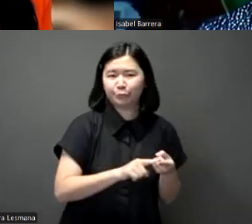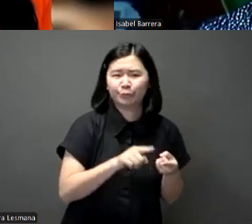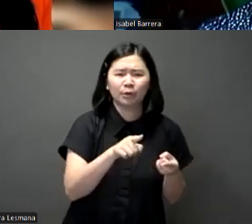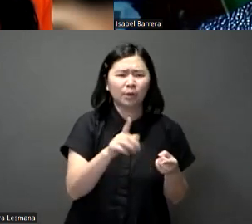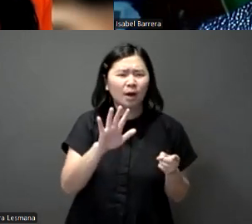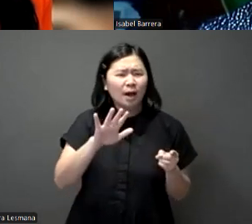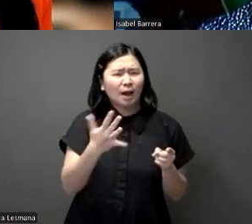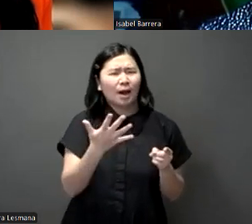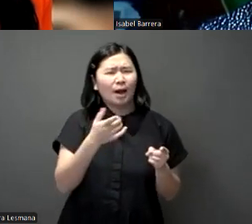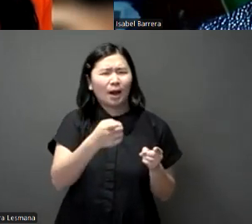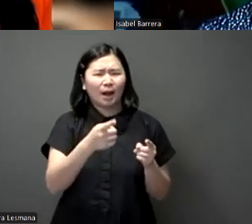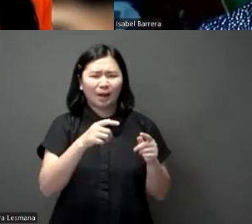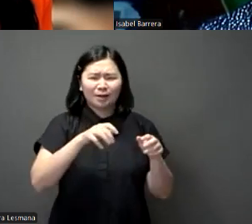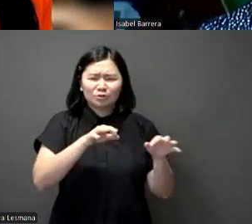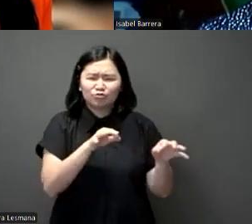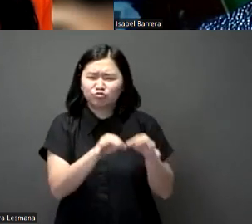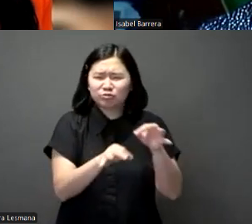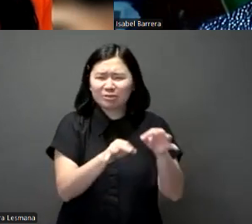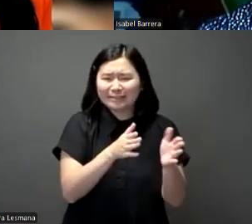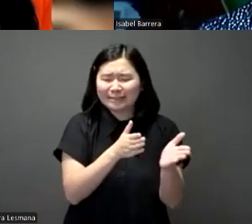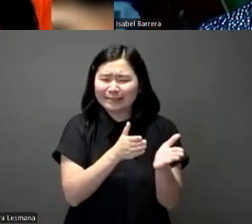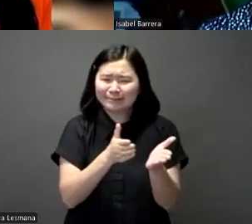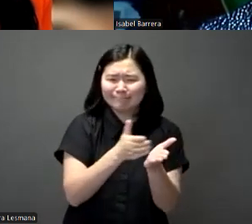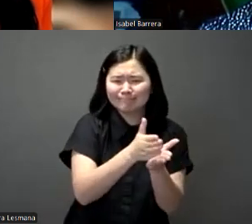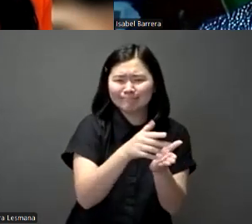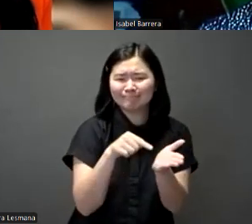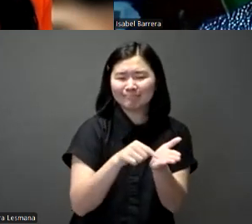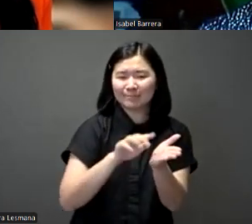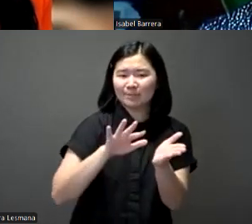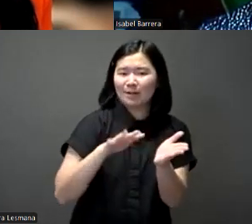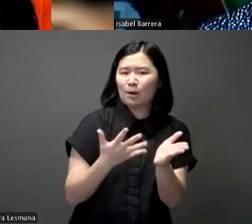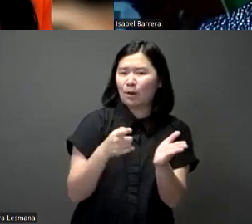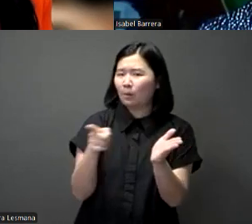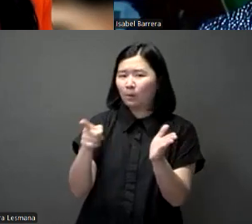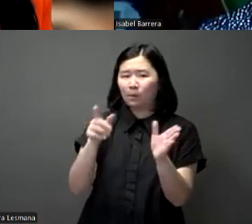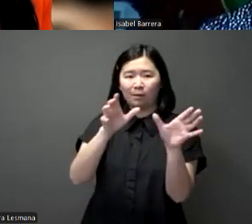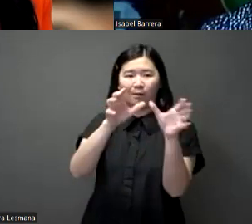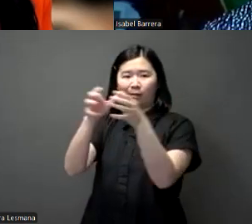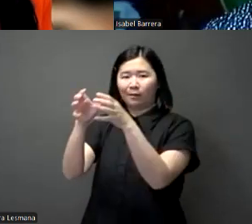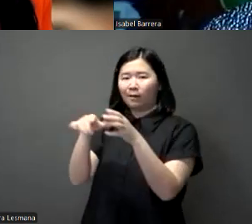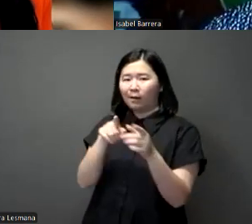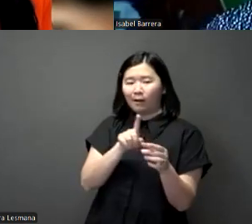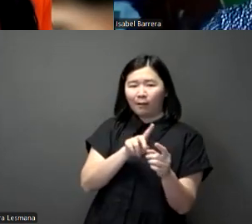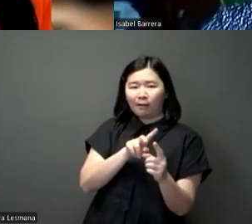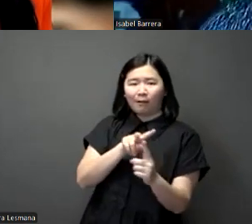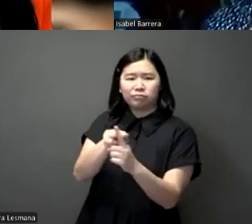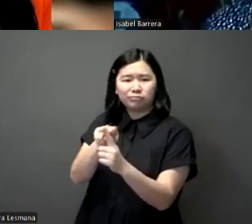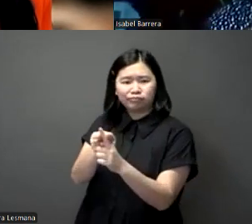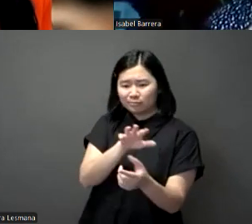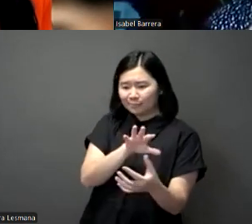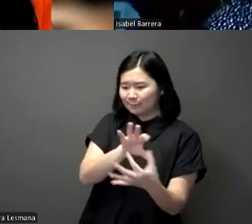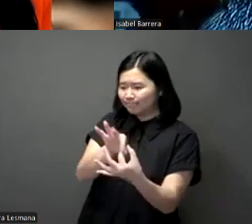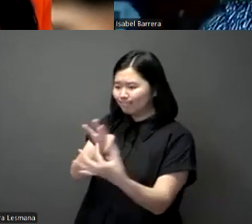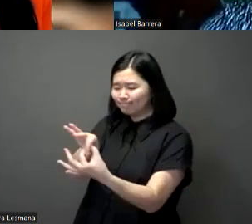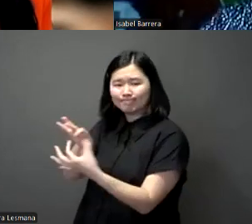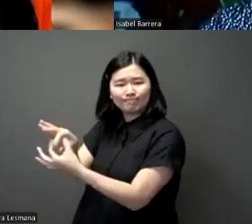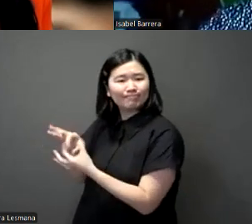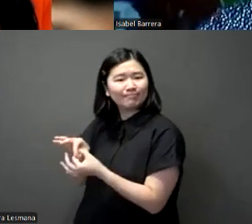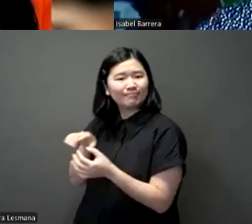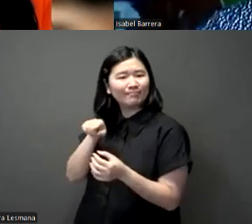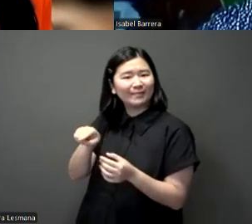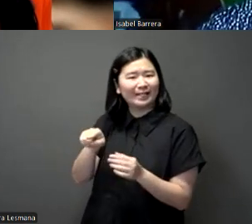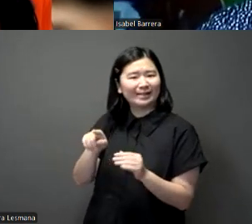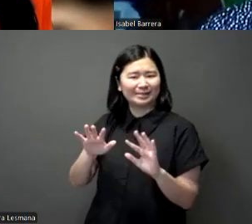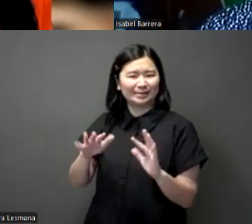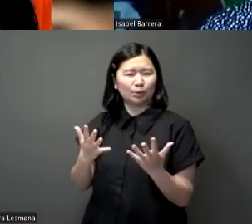más importantes de aquellos departamentos para poder colaborar y abordar el tema